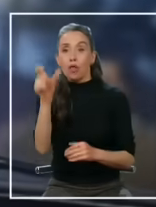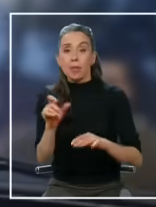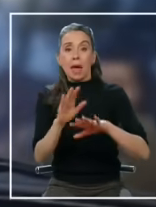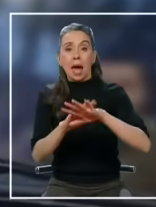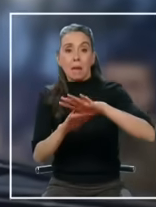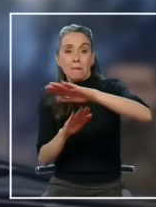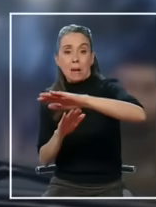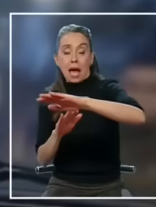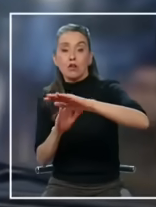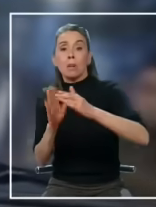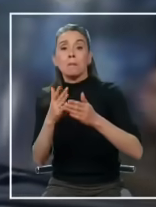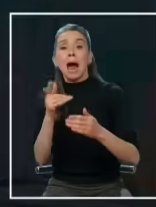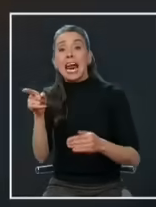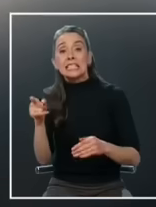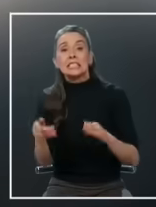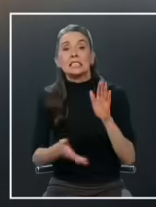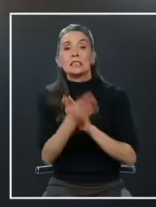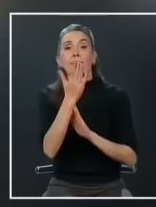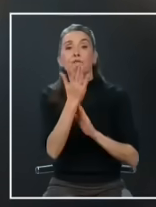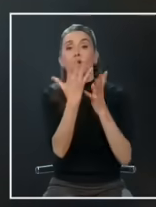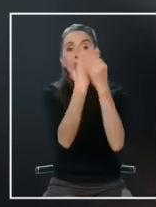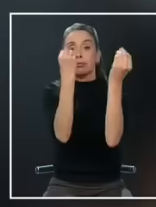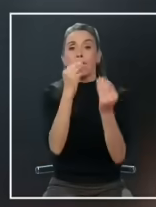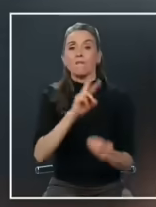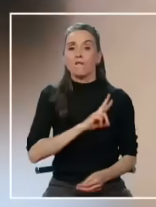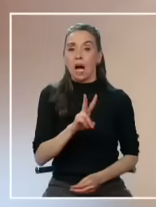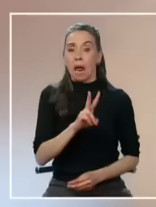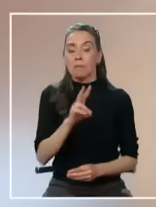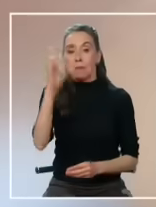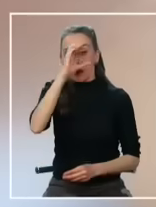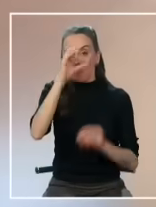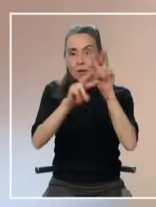puntos de interés es la región de Valparaíso. Mientras este